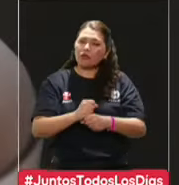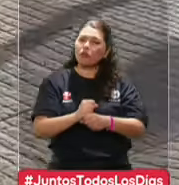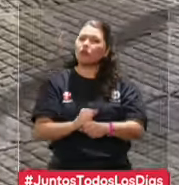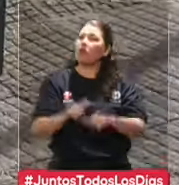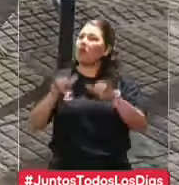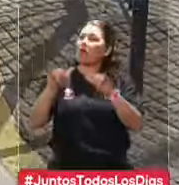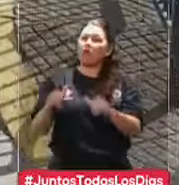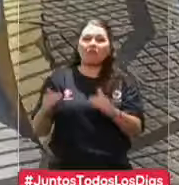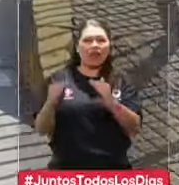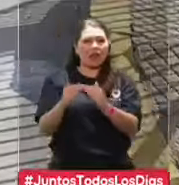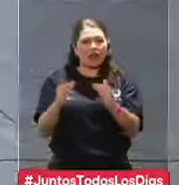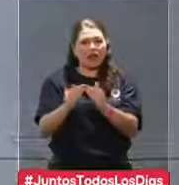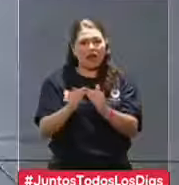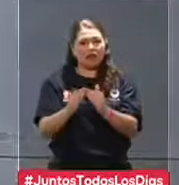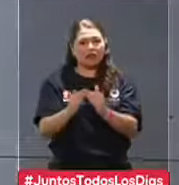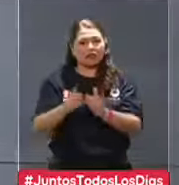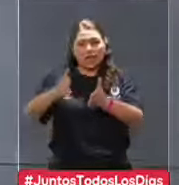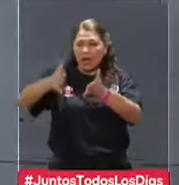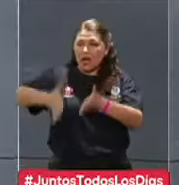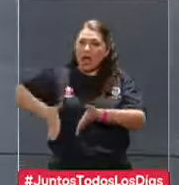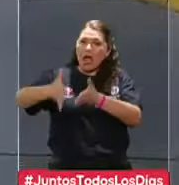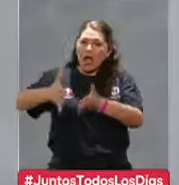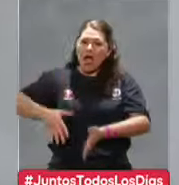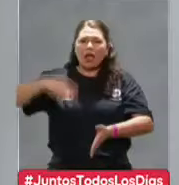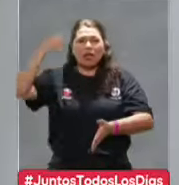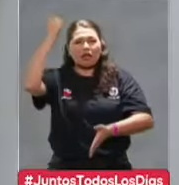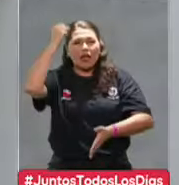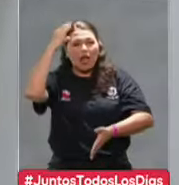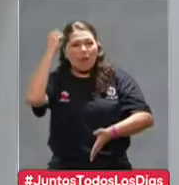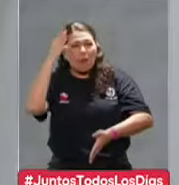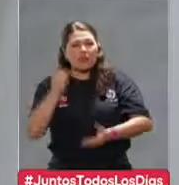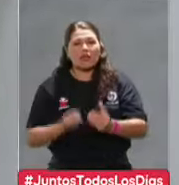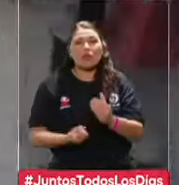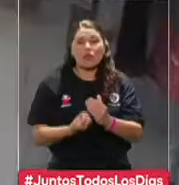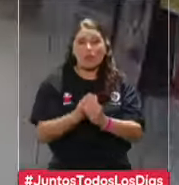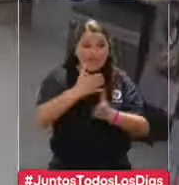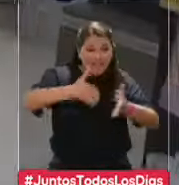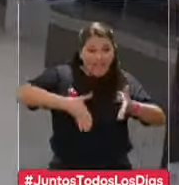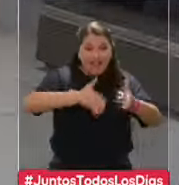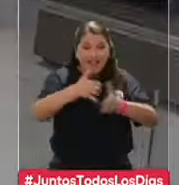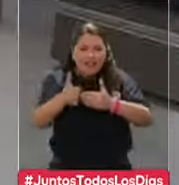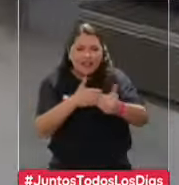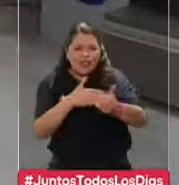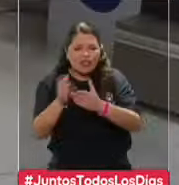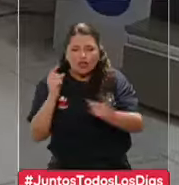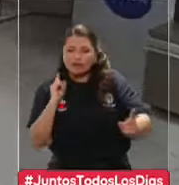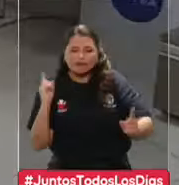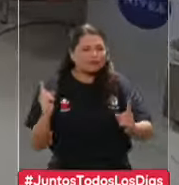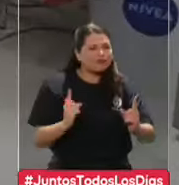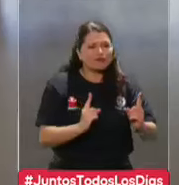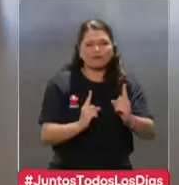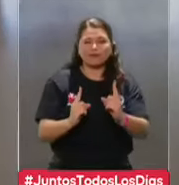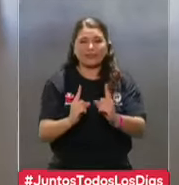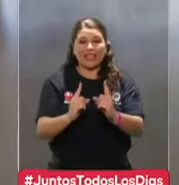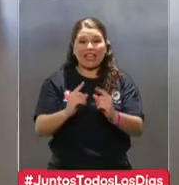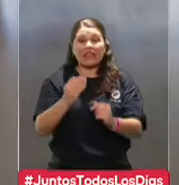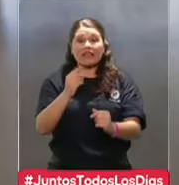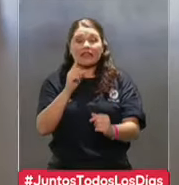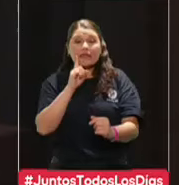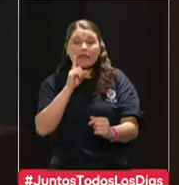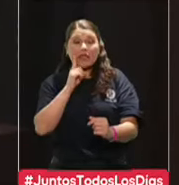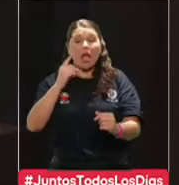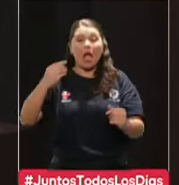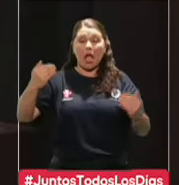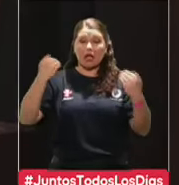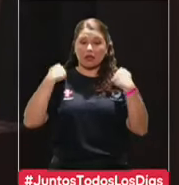Y también en la calle aprendí a tomar nuevos atajos. Tenía que entrenar, aprender a ser más